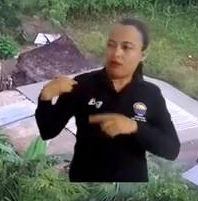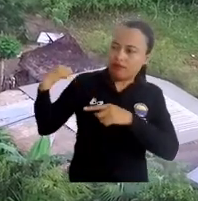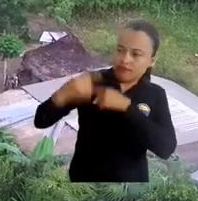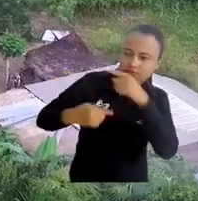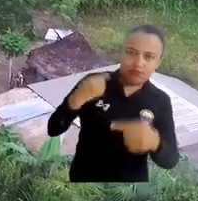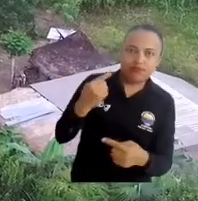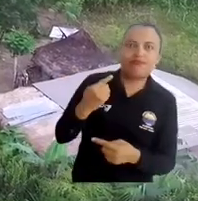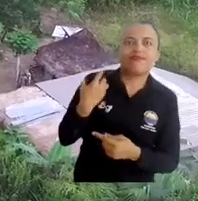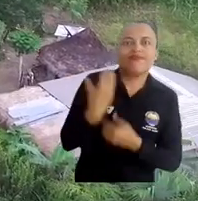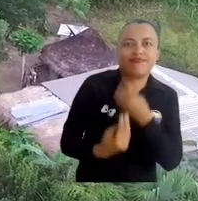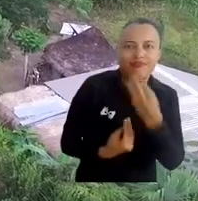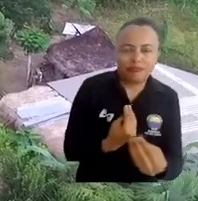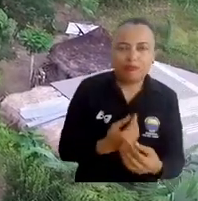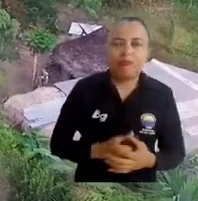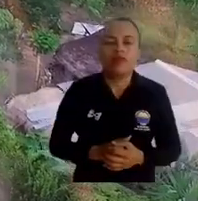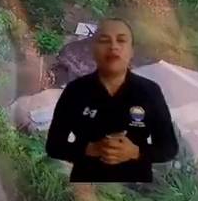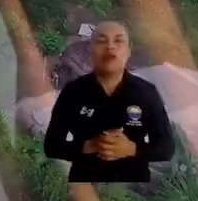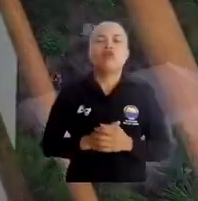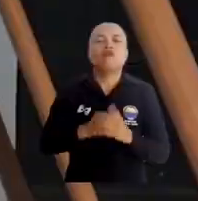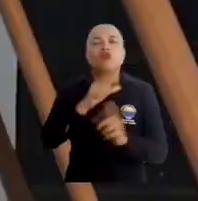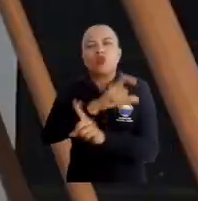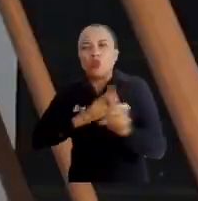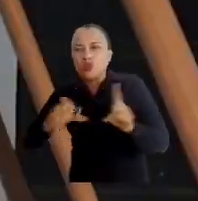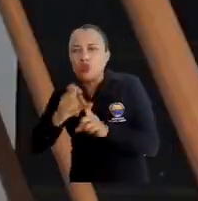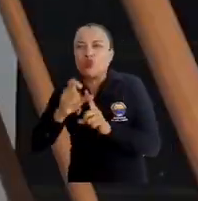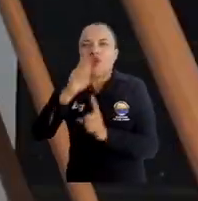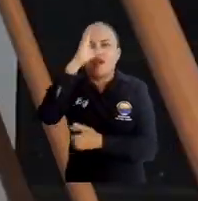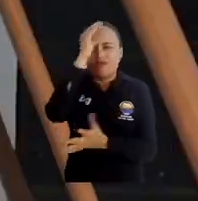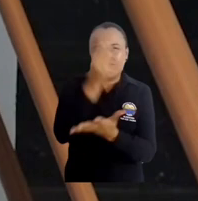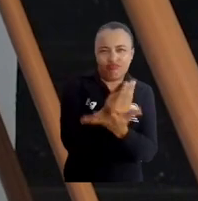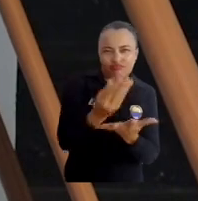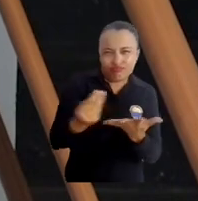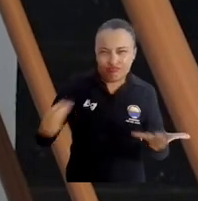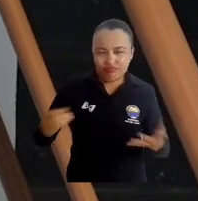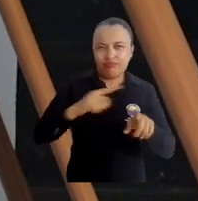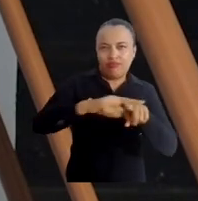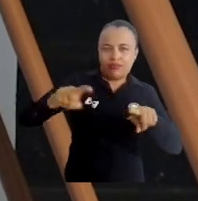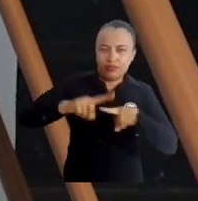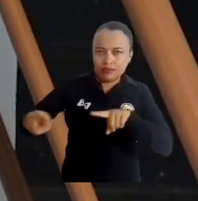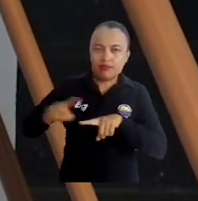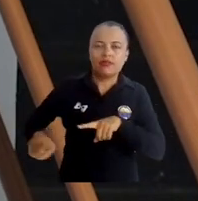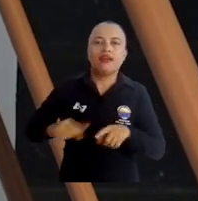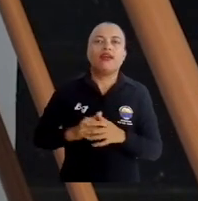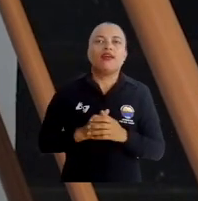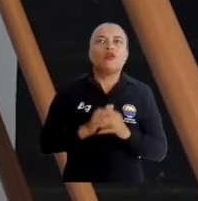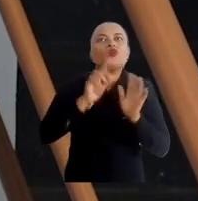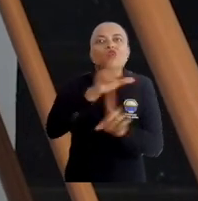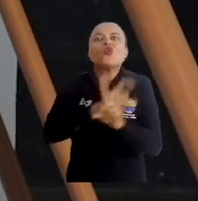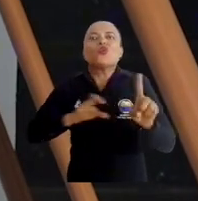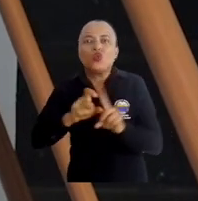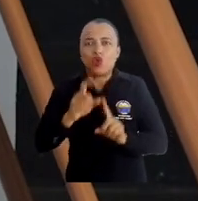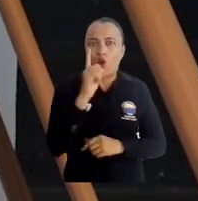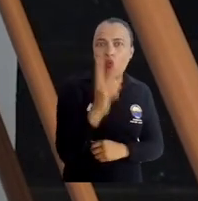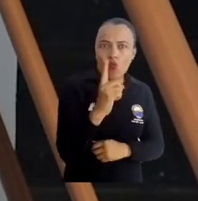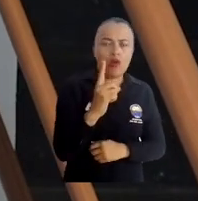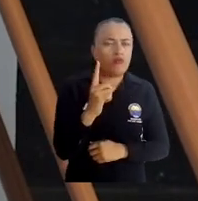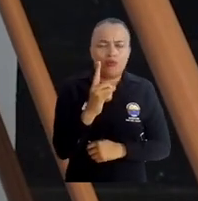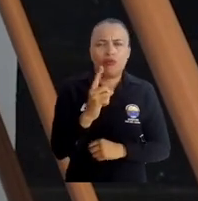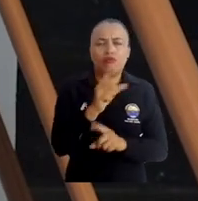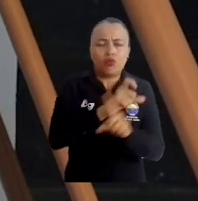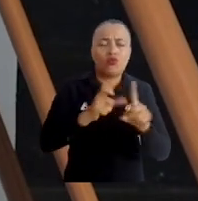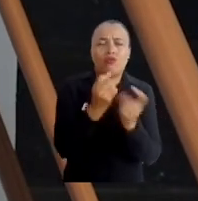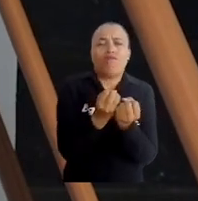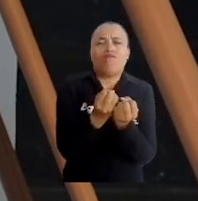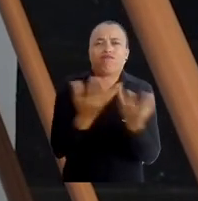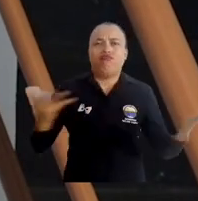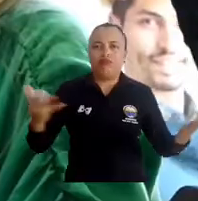que descendemos nosotros. Intercultural o de las culturas, como a bien término lo tiene el ministerio, porque no es solo una cultura